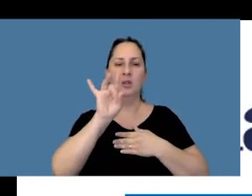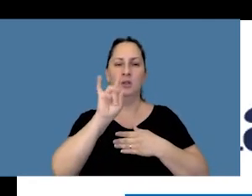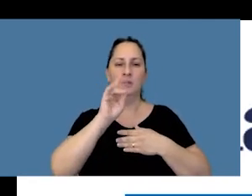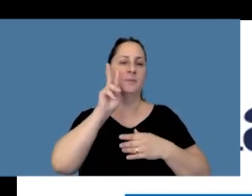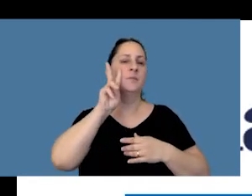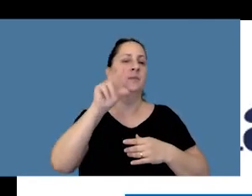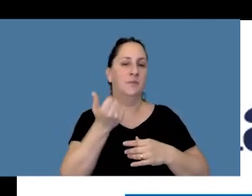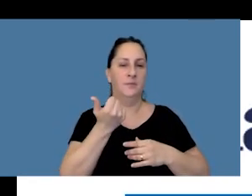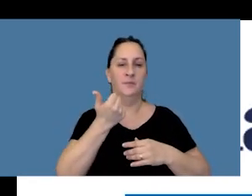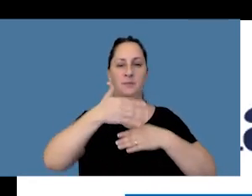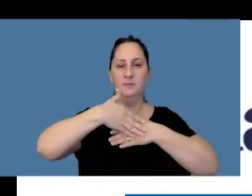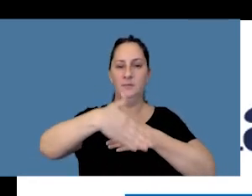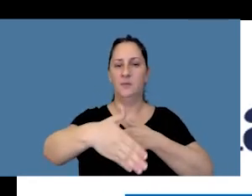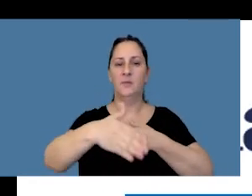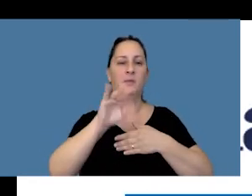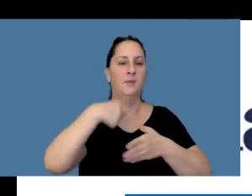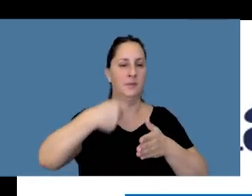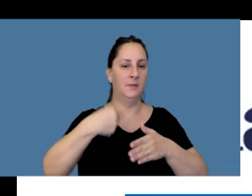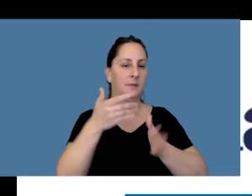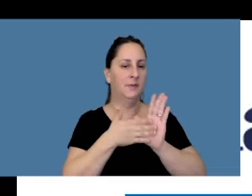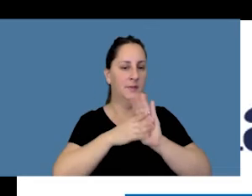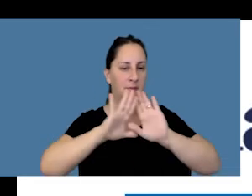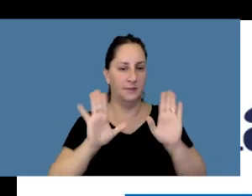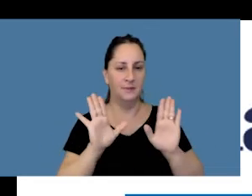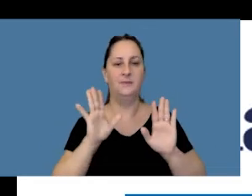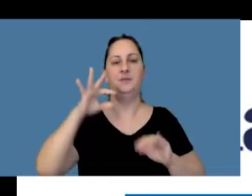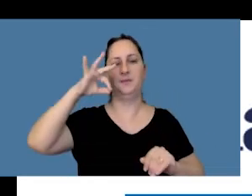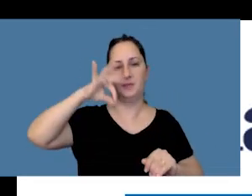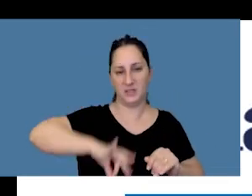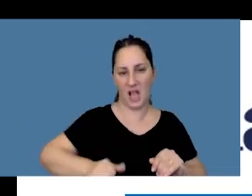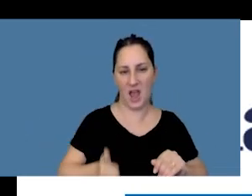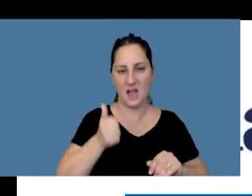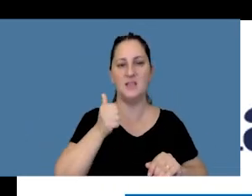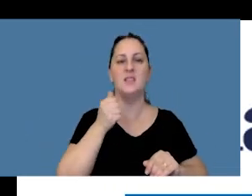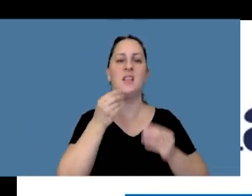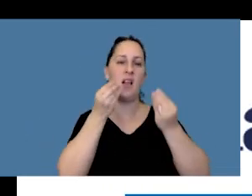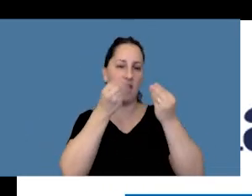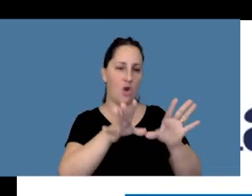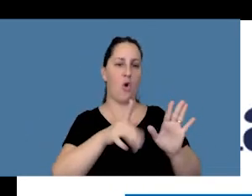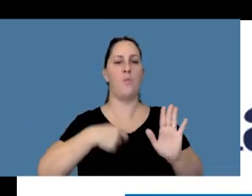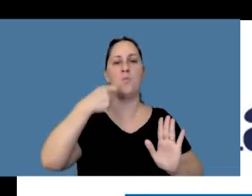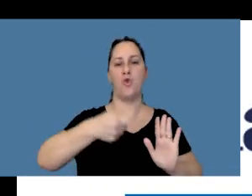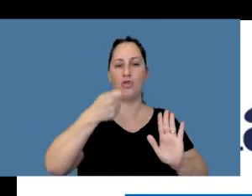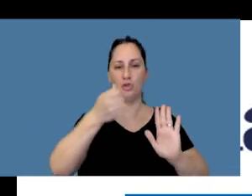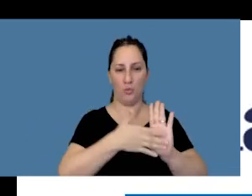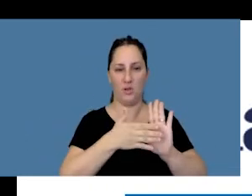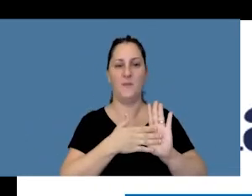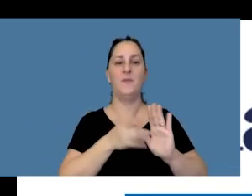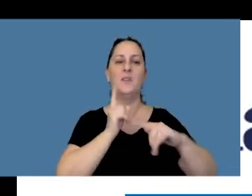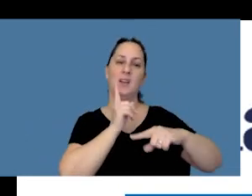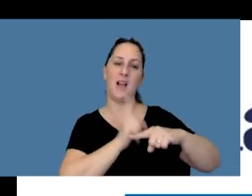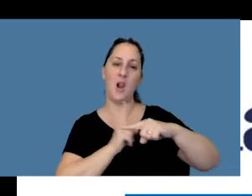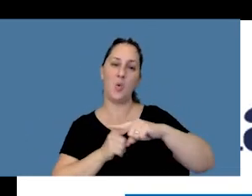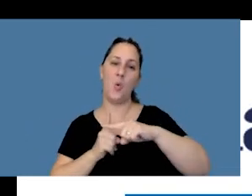a partir de que dejó de ser monotributista, con ganancias a partir de que dejó de ser monotributista. No se van a poder computar en la